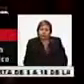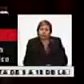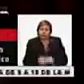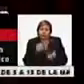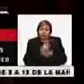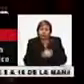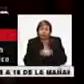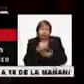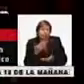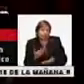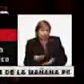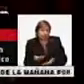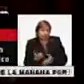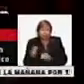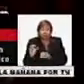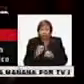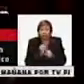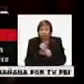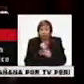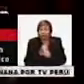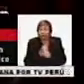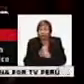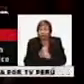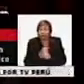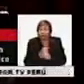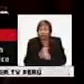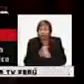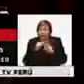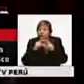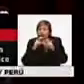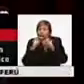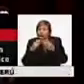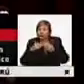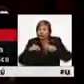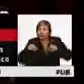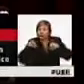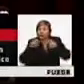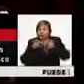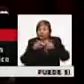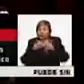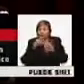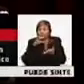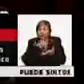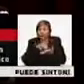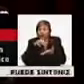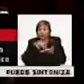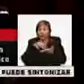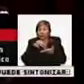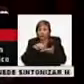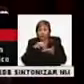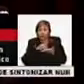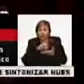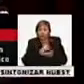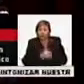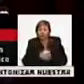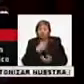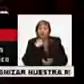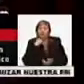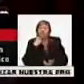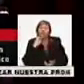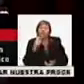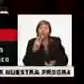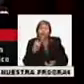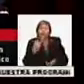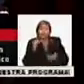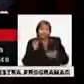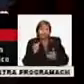había que establecer mecanismos de participación que pudieran darle al pueblo voz